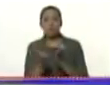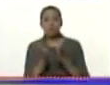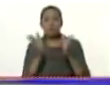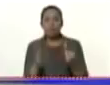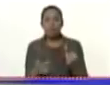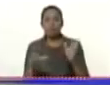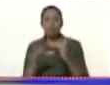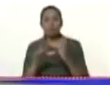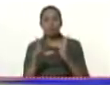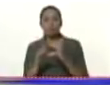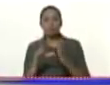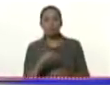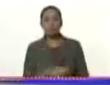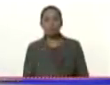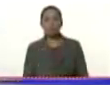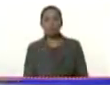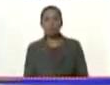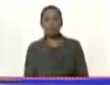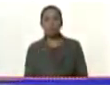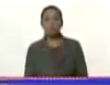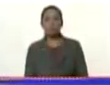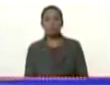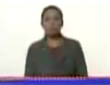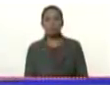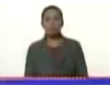Estudiantes de Educación Media.